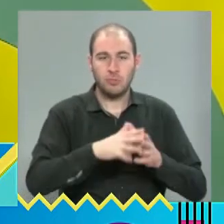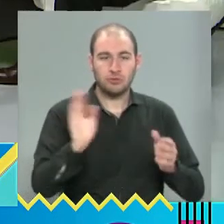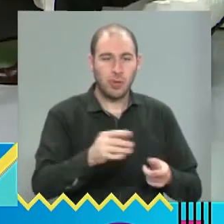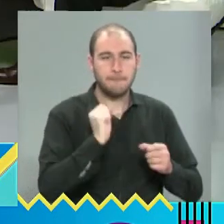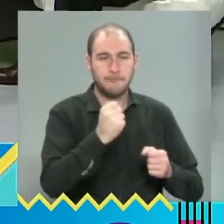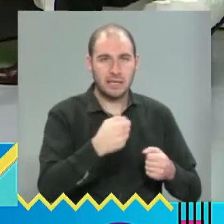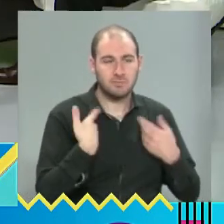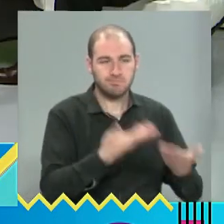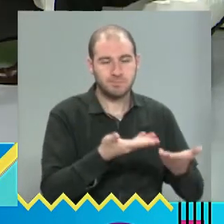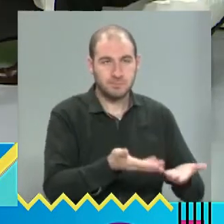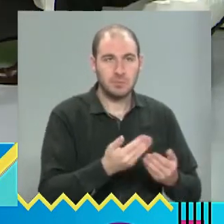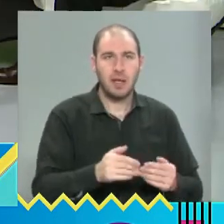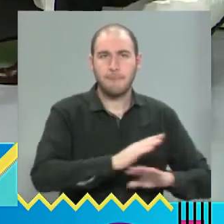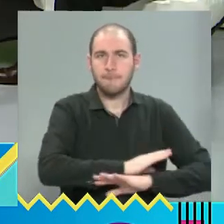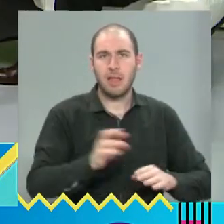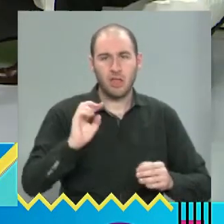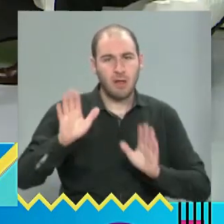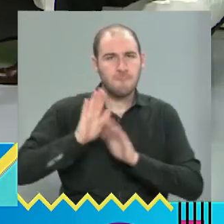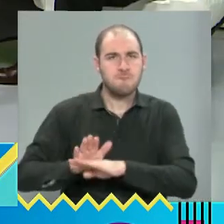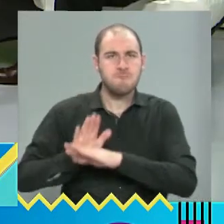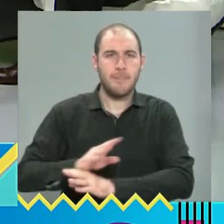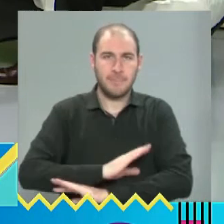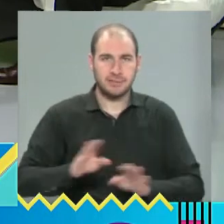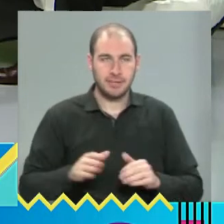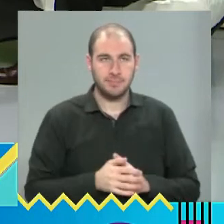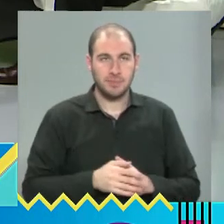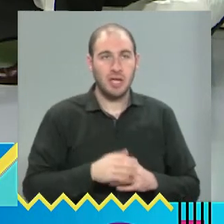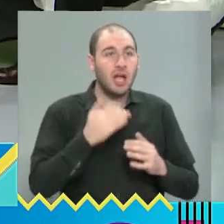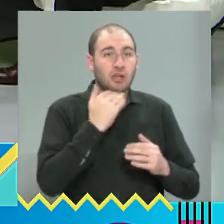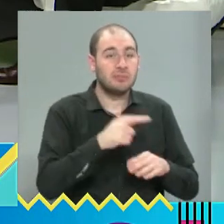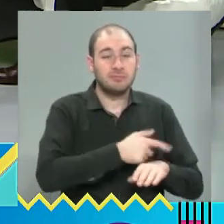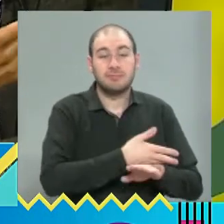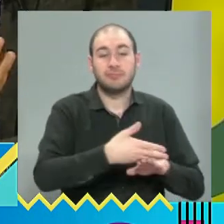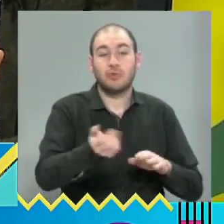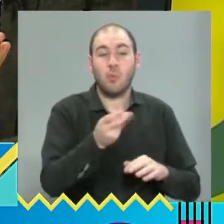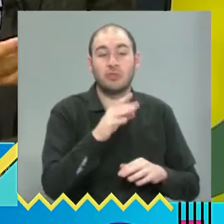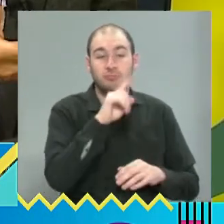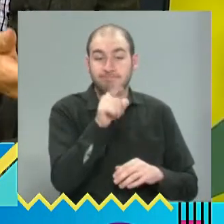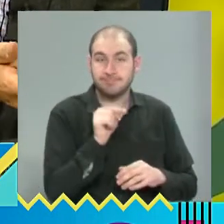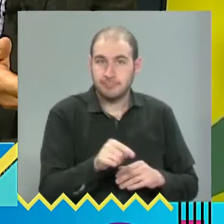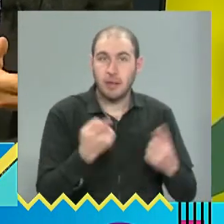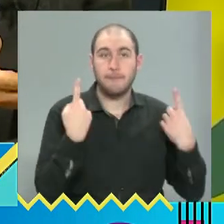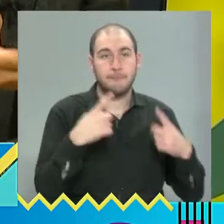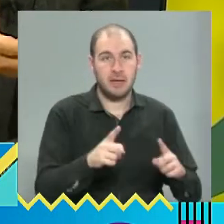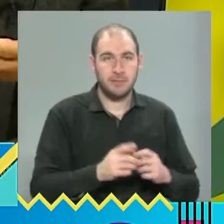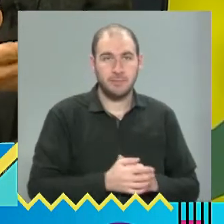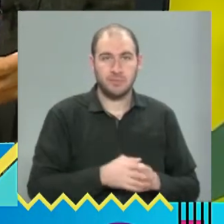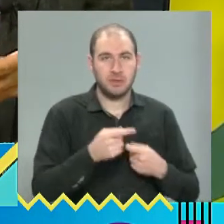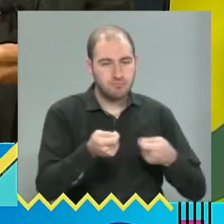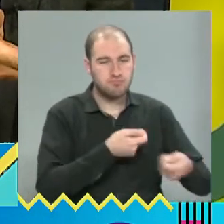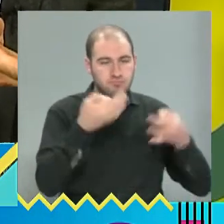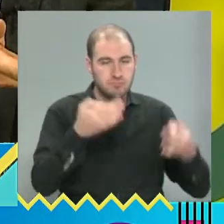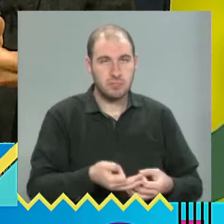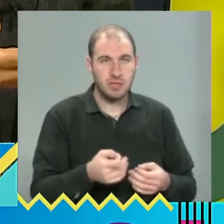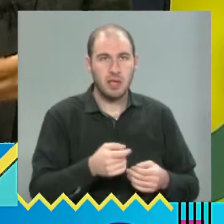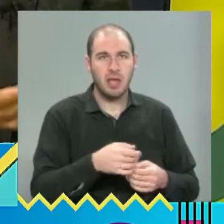a pesos y deje de haber una presión. Y no sabemos cuánto tiempo se va a mantener, pero sí es un buen negocio a la hora de